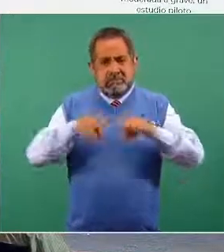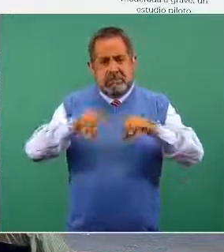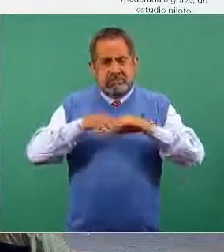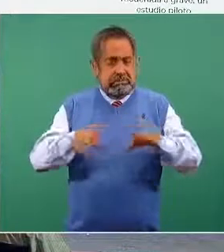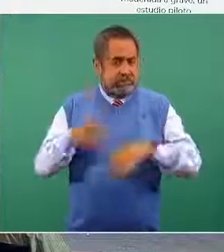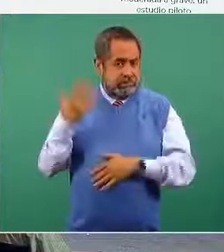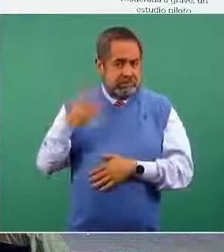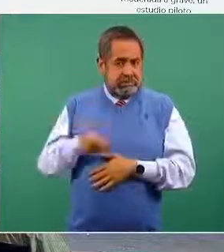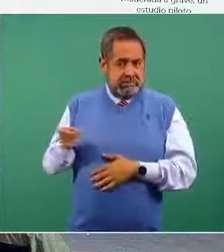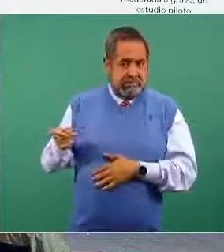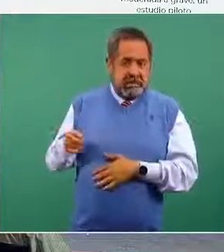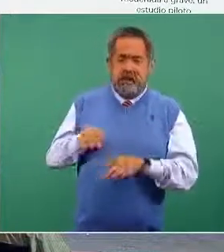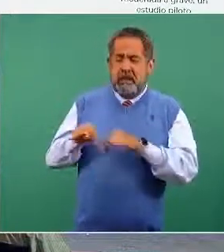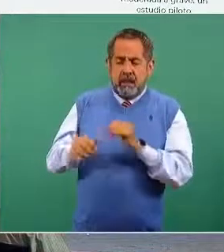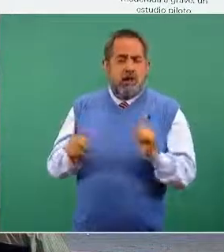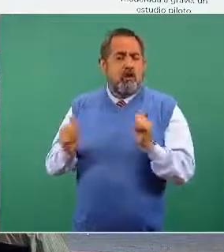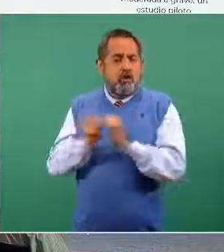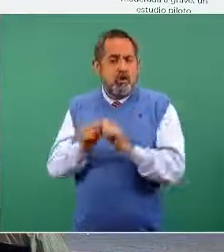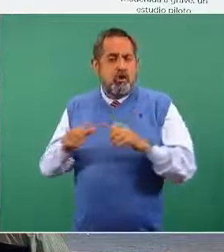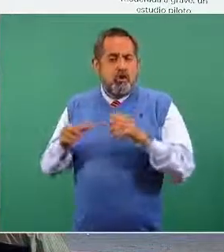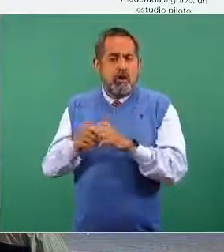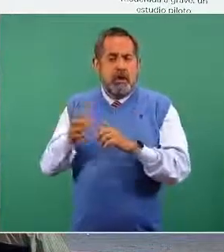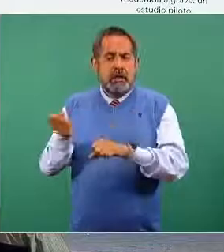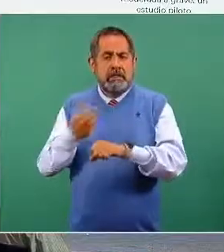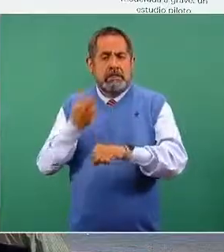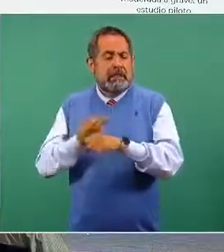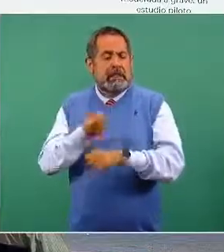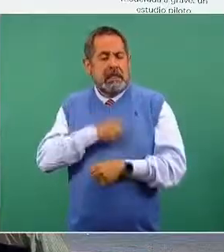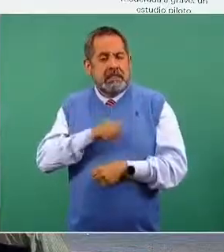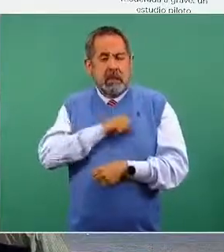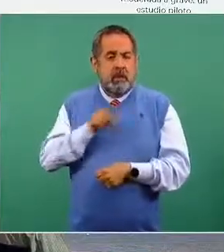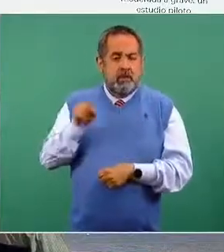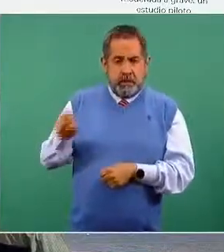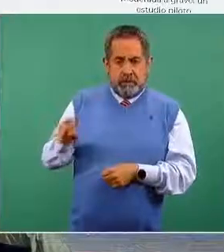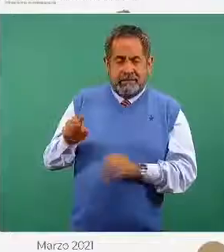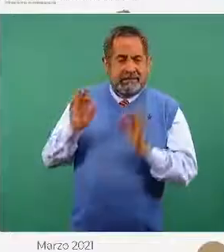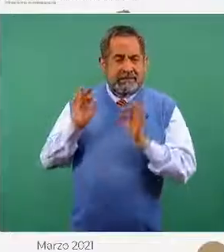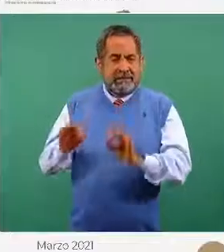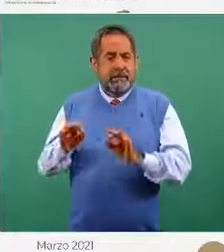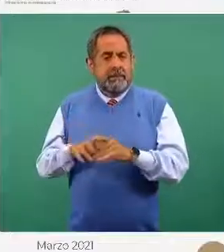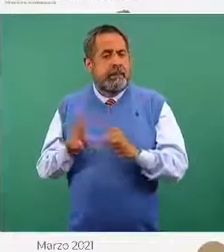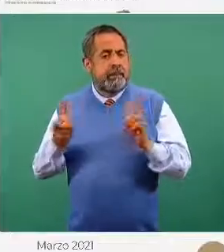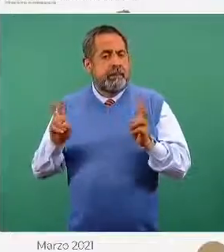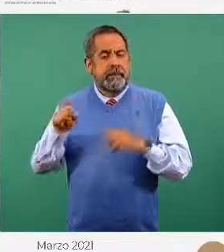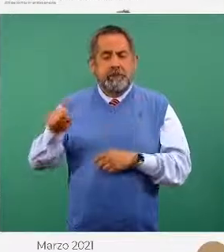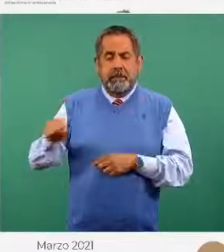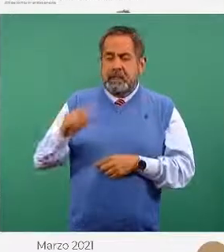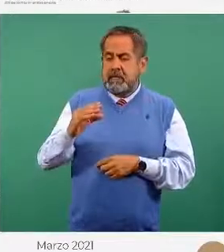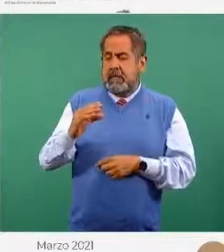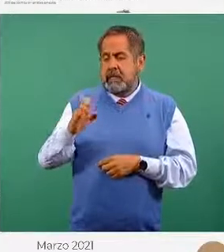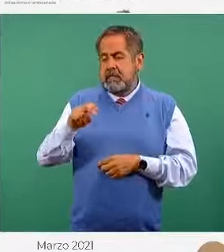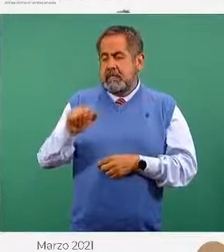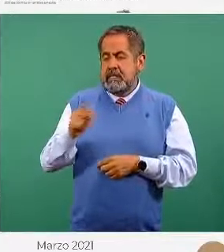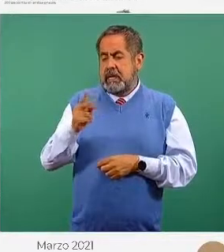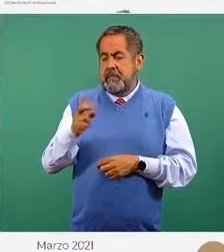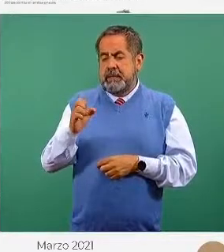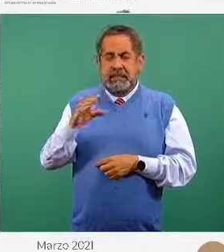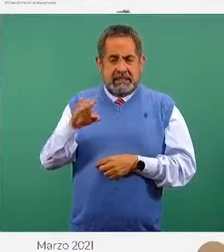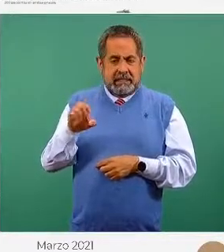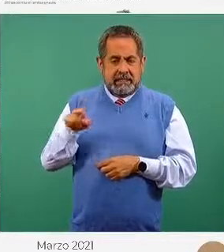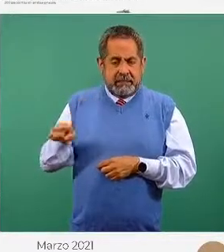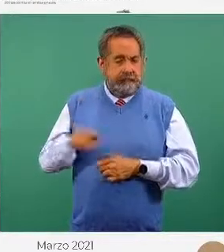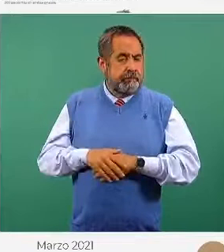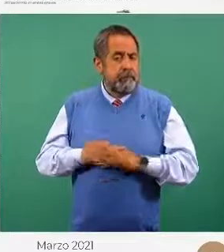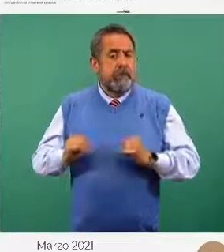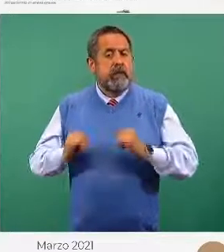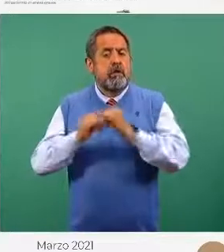ustedes, este trabajo es de colaboración entre la Secretaría de Salud, específicamente el centro, el CENAPRESE, que dirige el doctor López Ridaura,